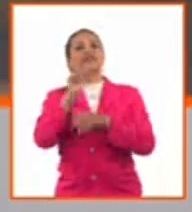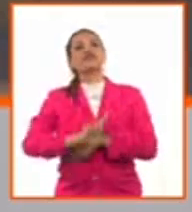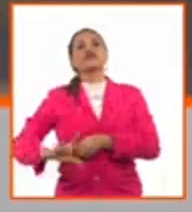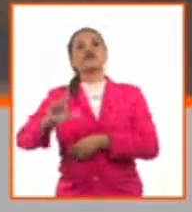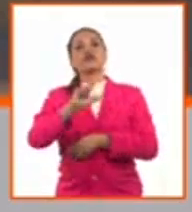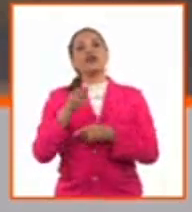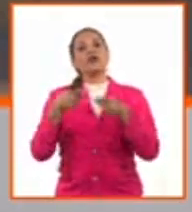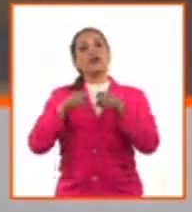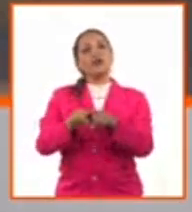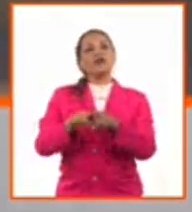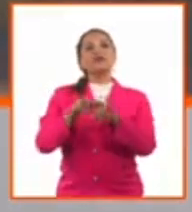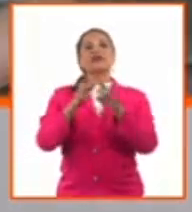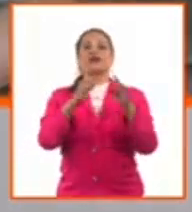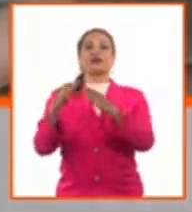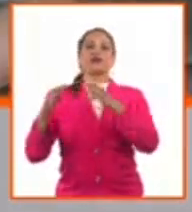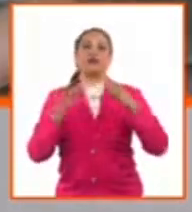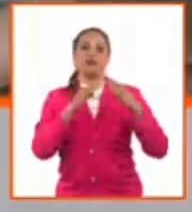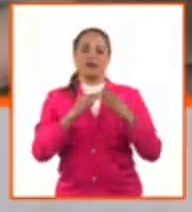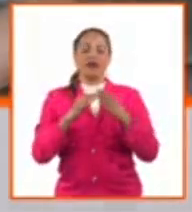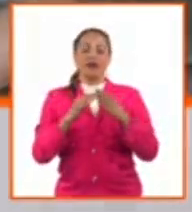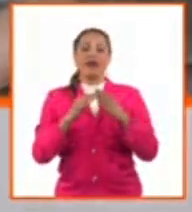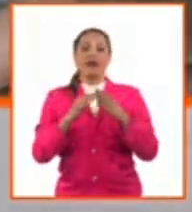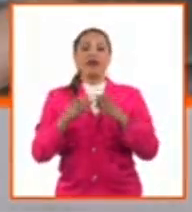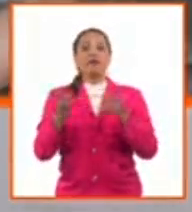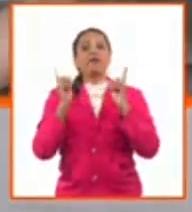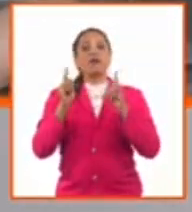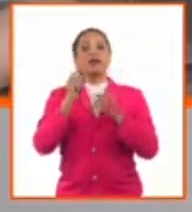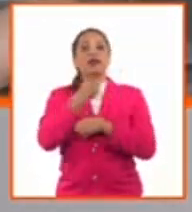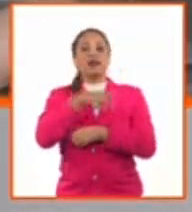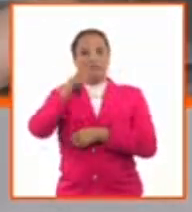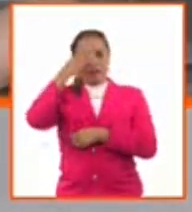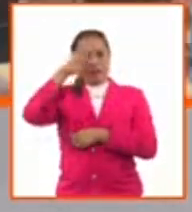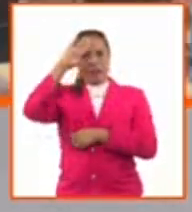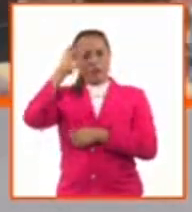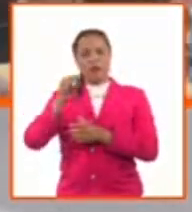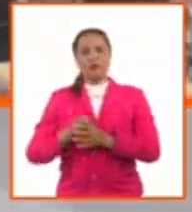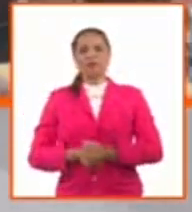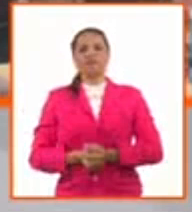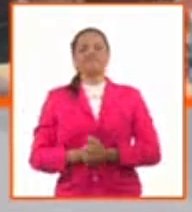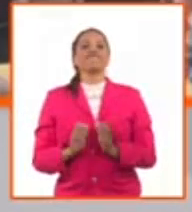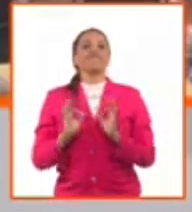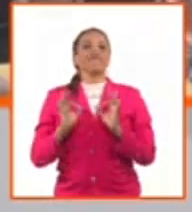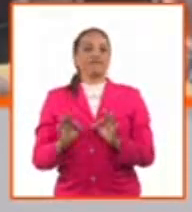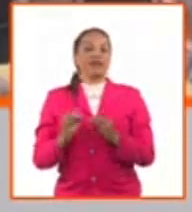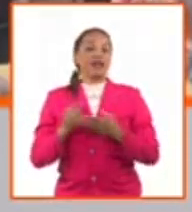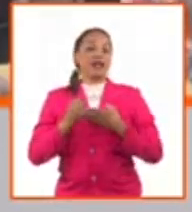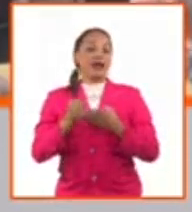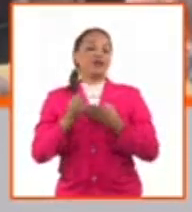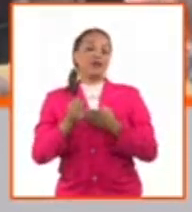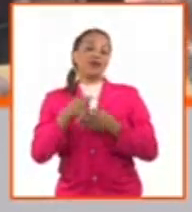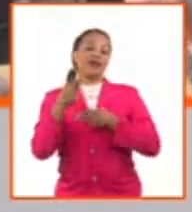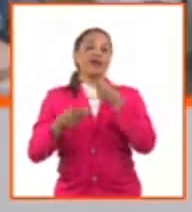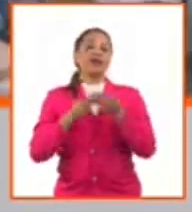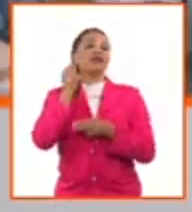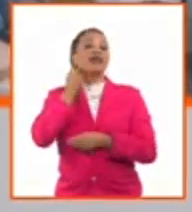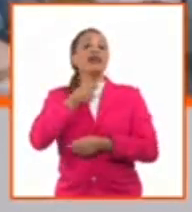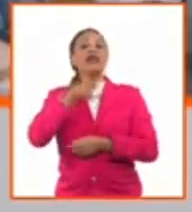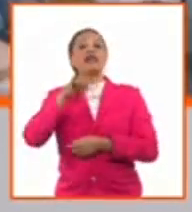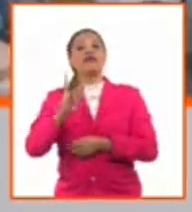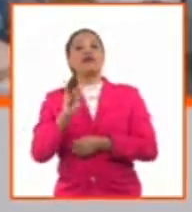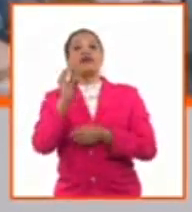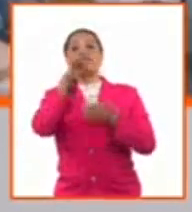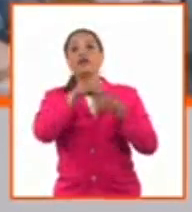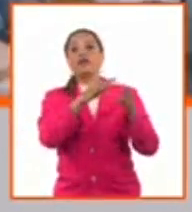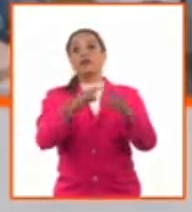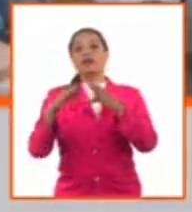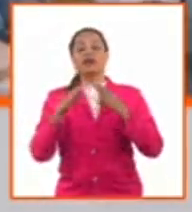vida social y política del país en todos sus escenarios. Justamente el modesto aporte que puede hacer la Federación Estudiantil